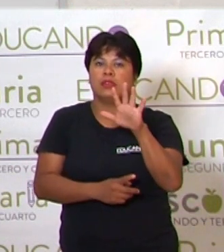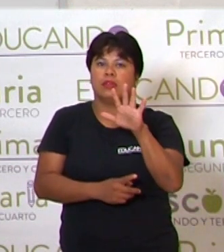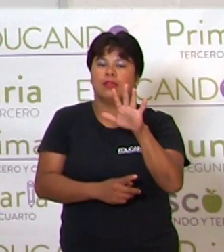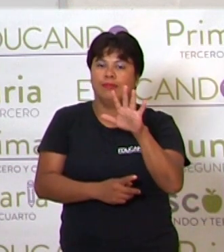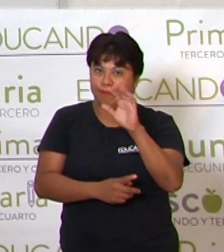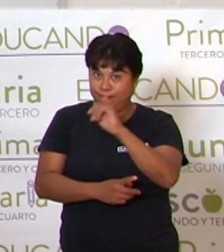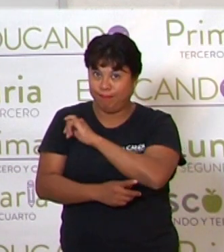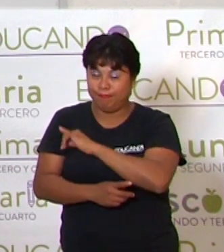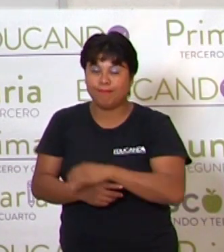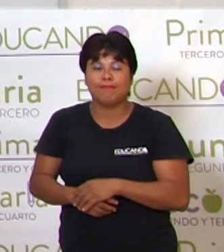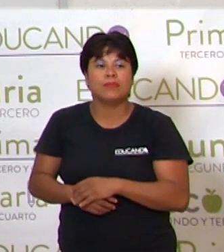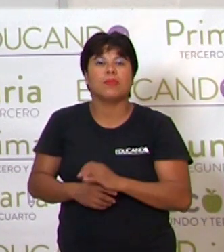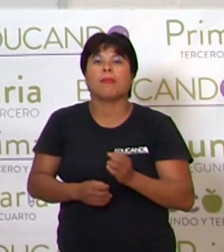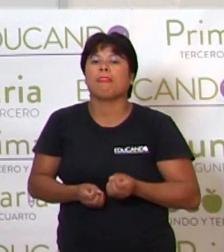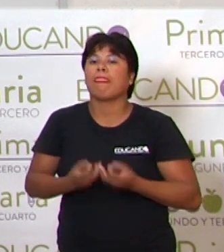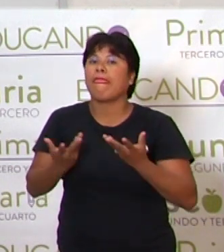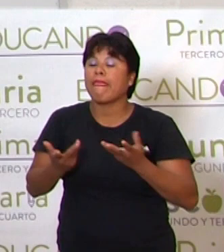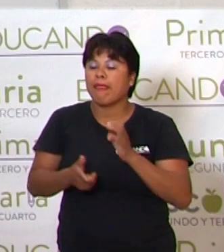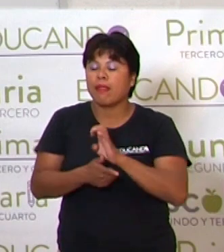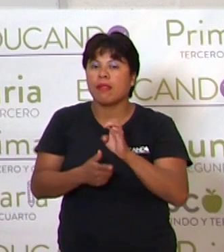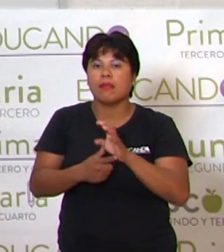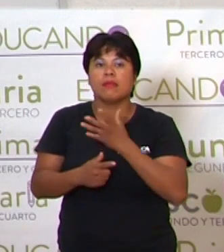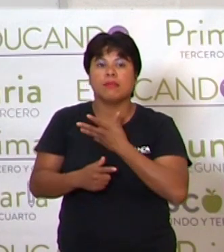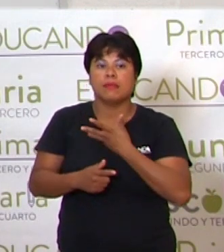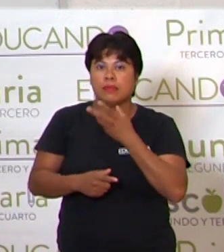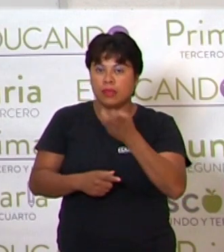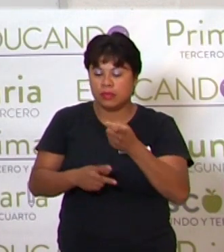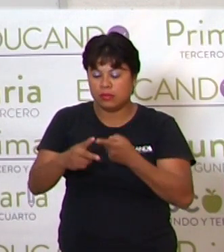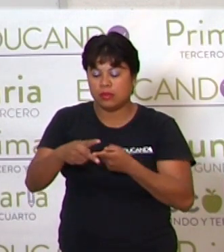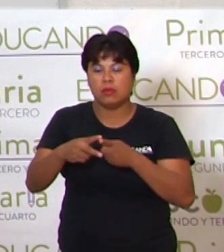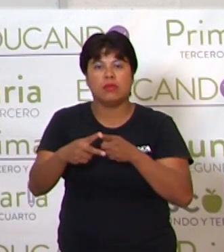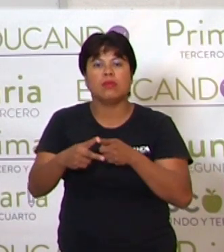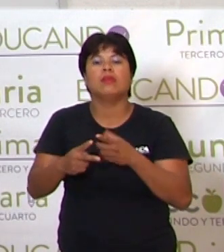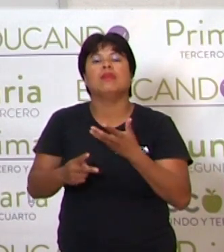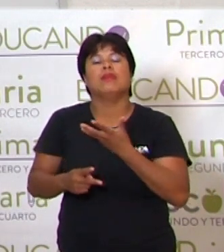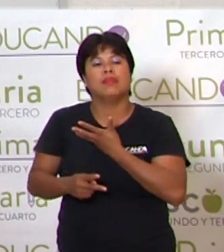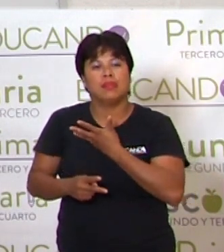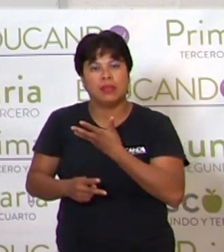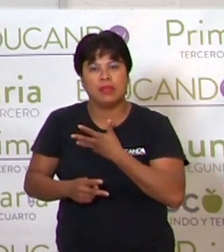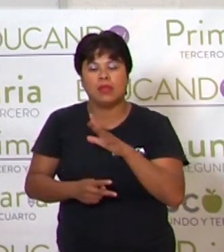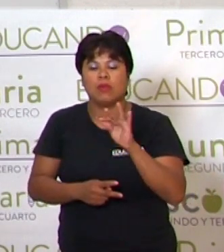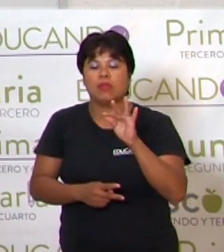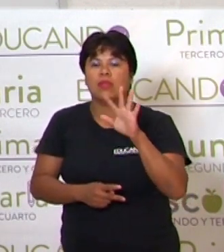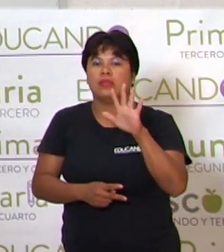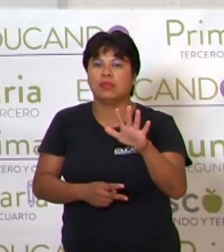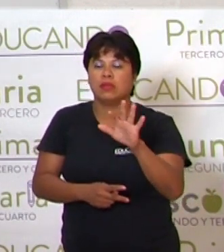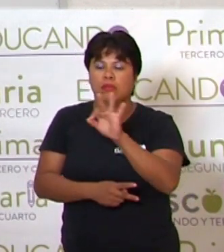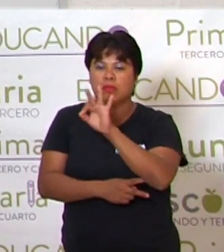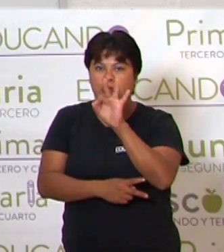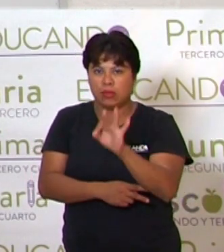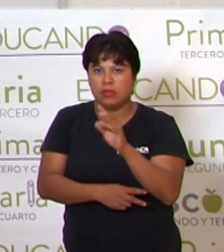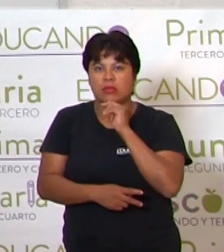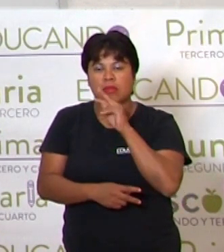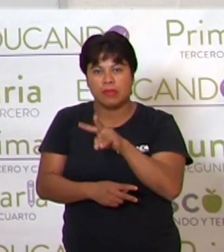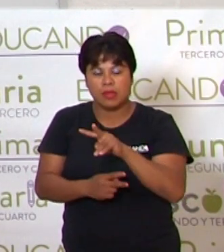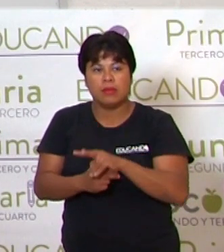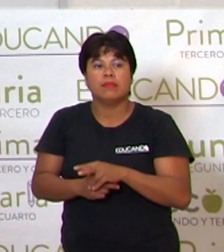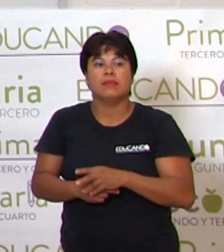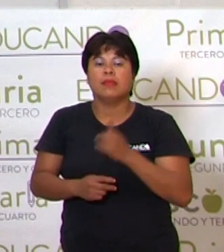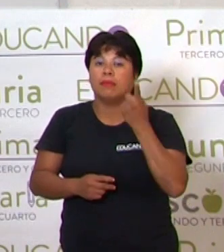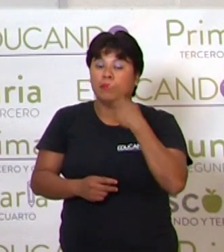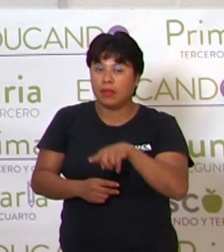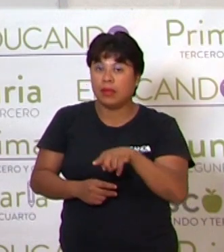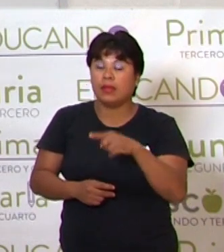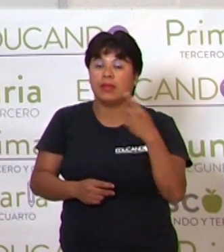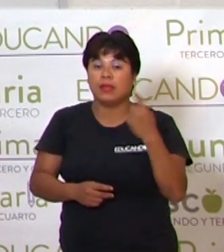135, ¿verdad? ¿Cuánto entonces tendría este ángulo? Pues tendría 45 grados también, para